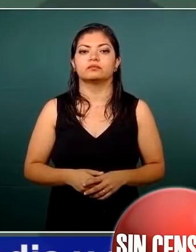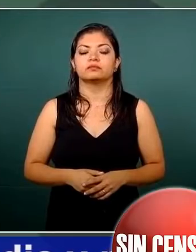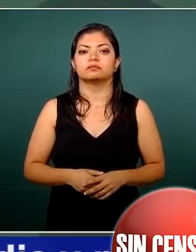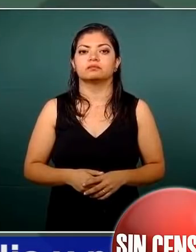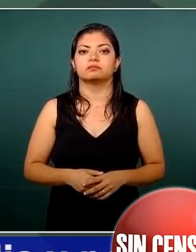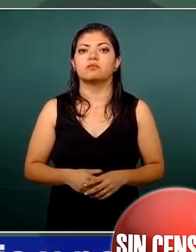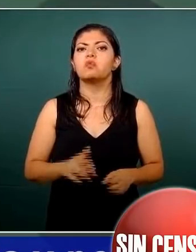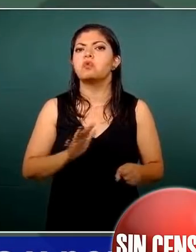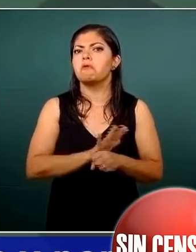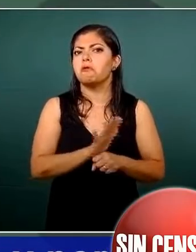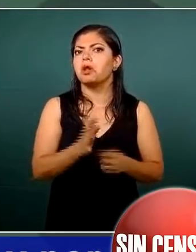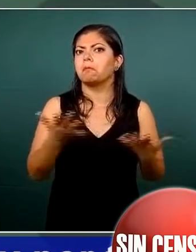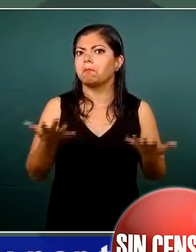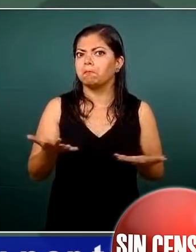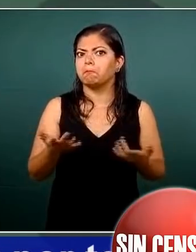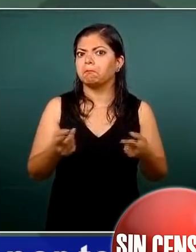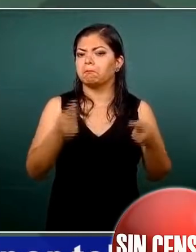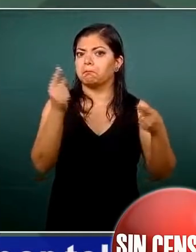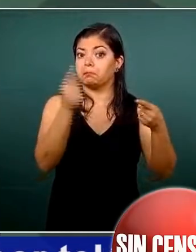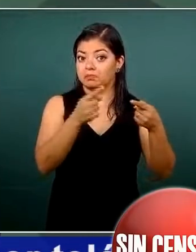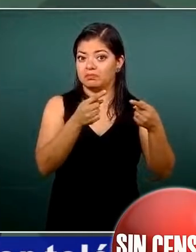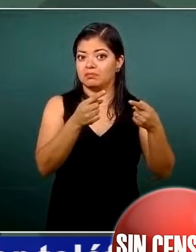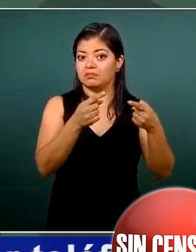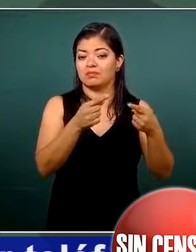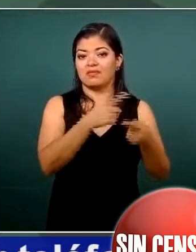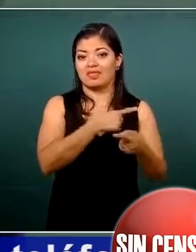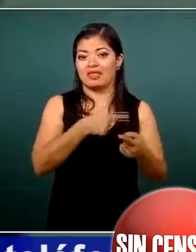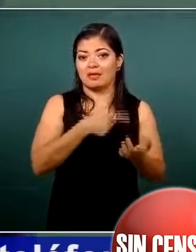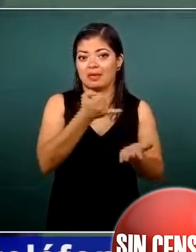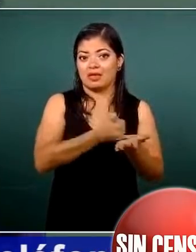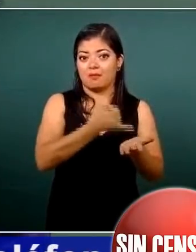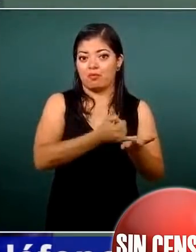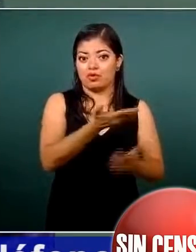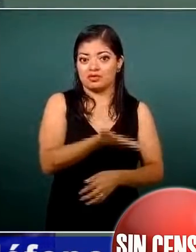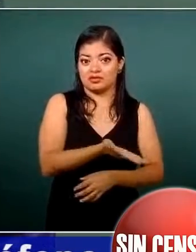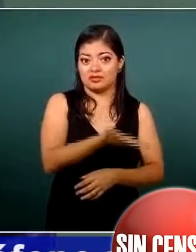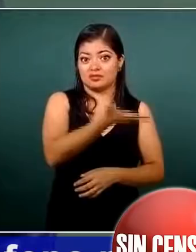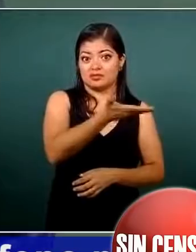Una opción es aumentar impuestos